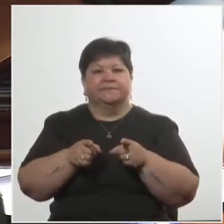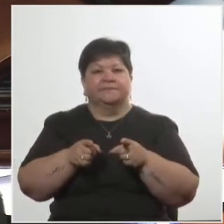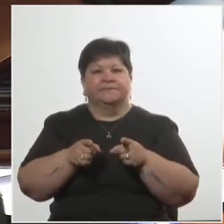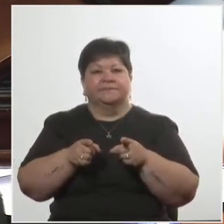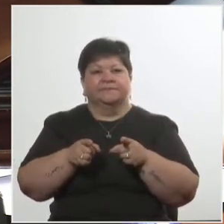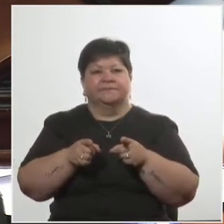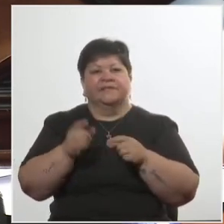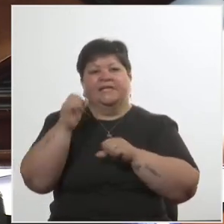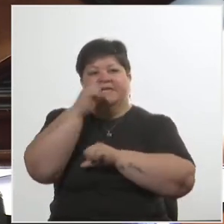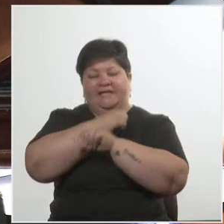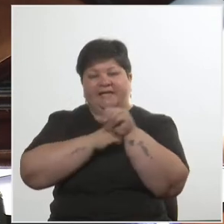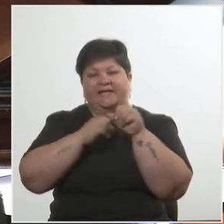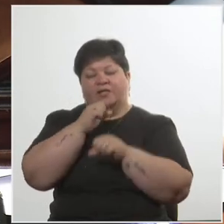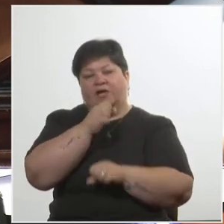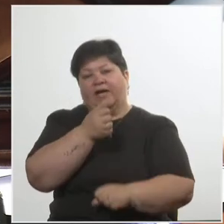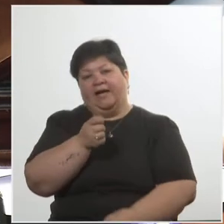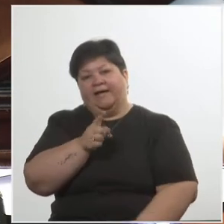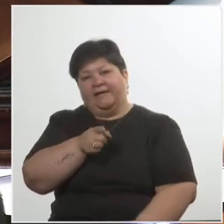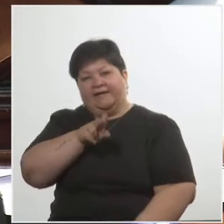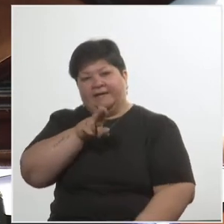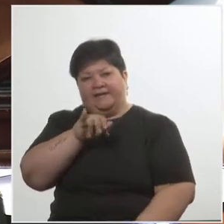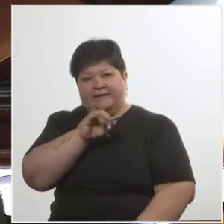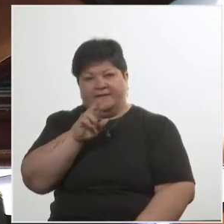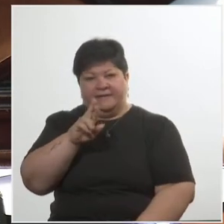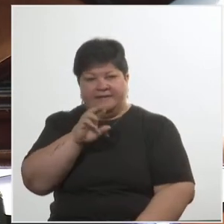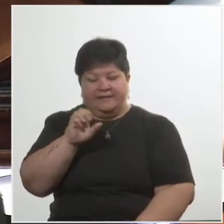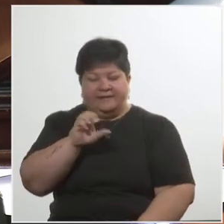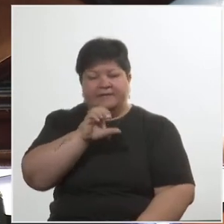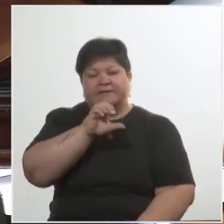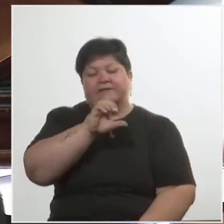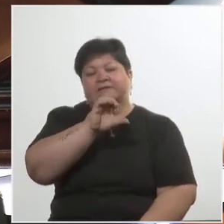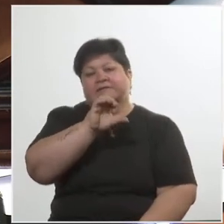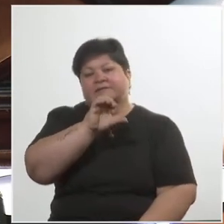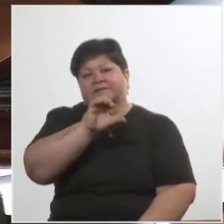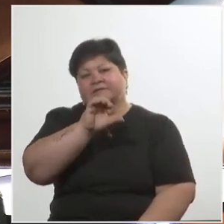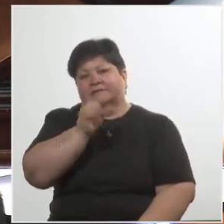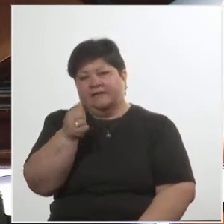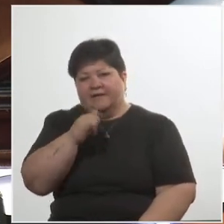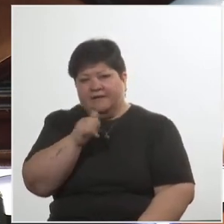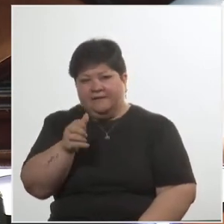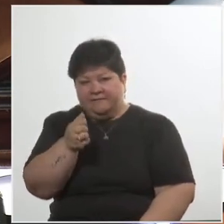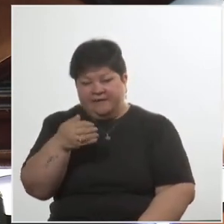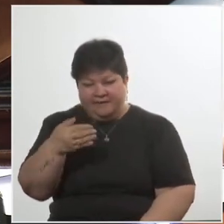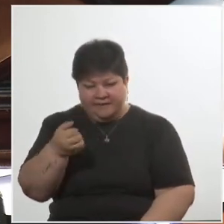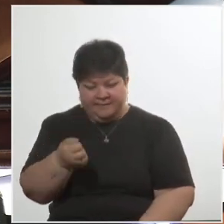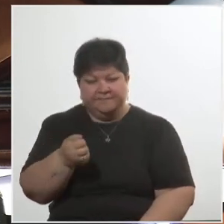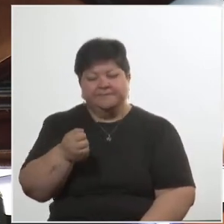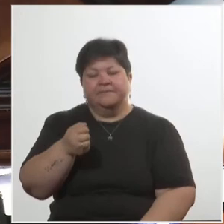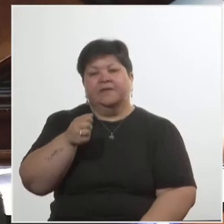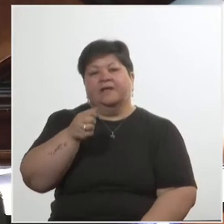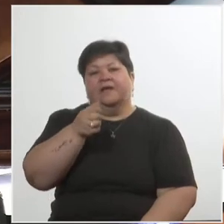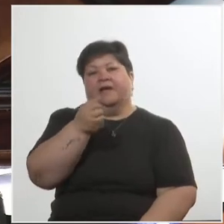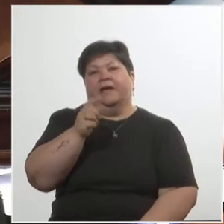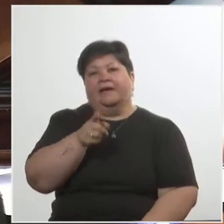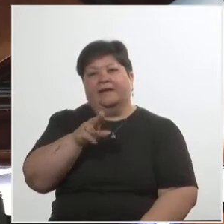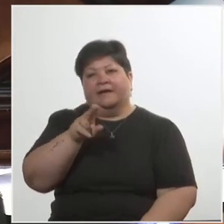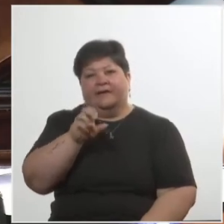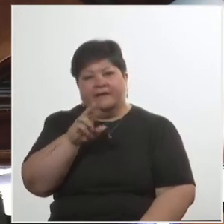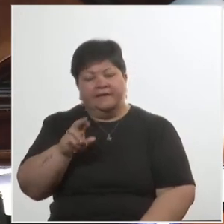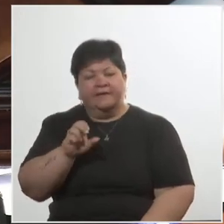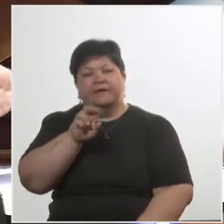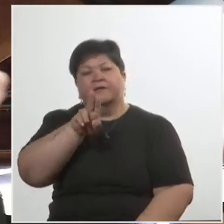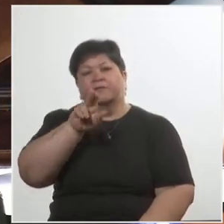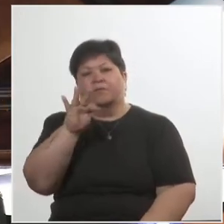el ingeniero Martín Aguirre Zavala el ingeniero tabaré Aguirre y ahora el ingeniero este Ignacio bufa